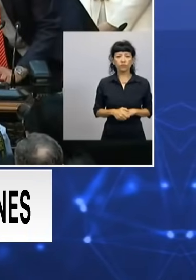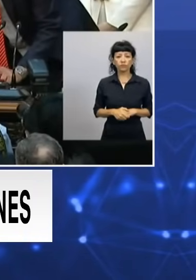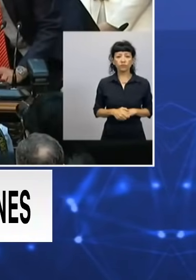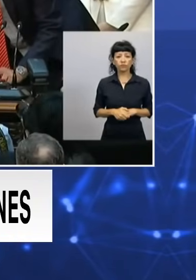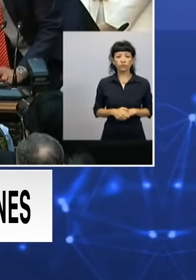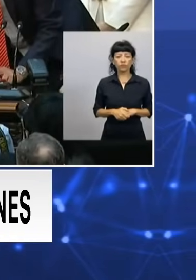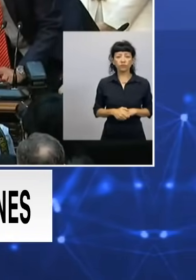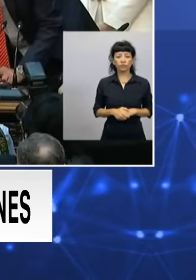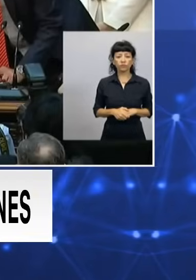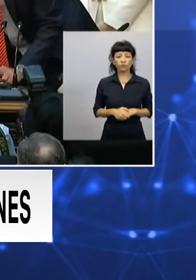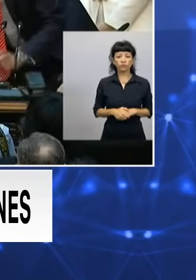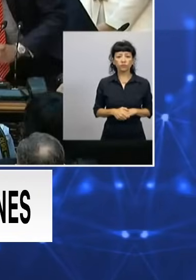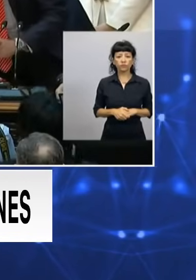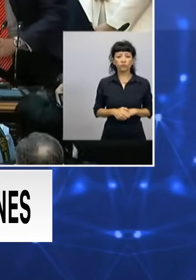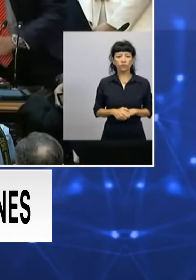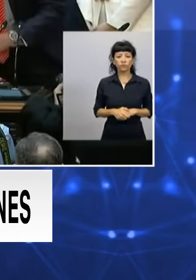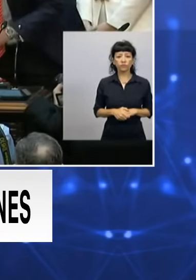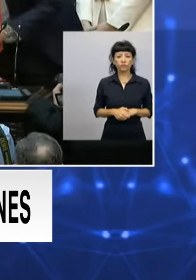pagar la deuda externa.